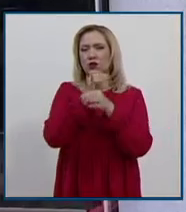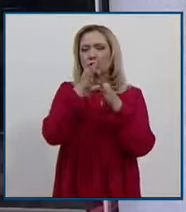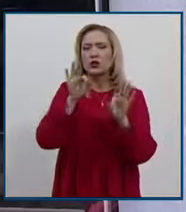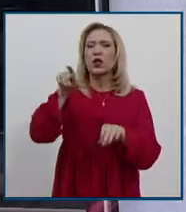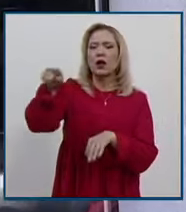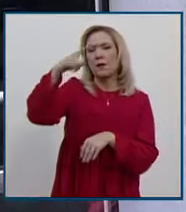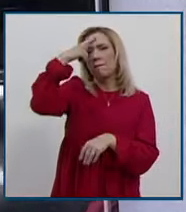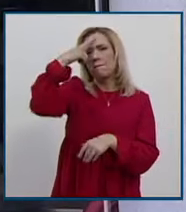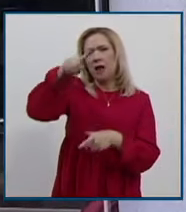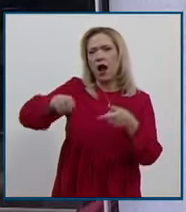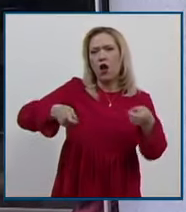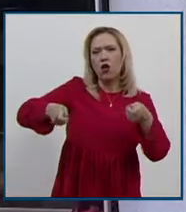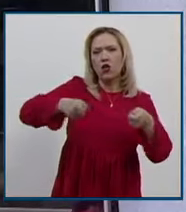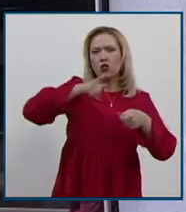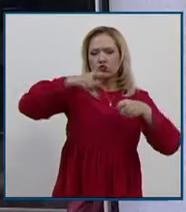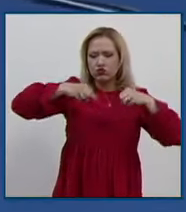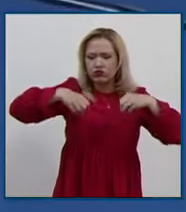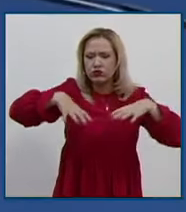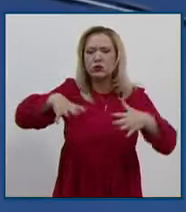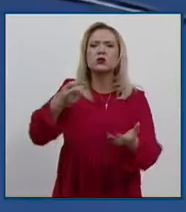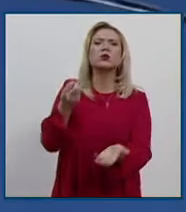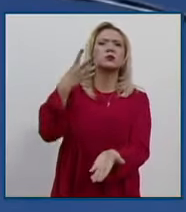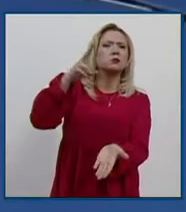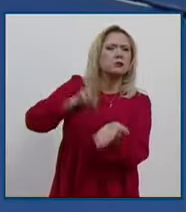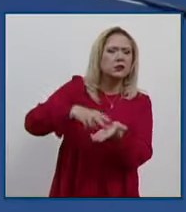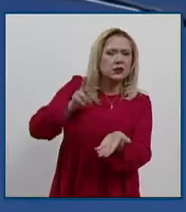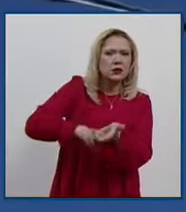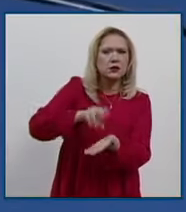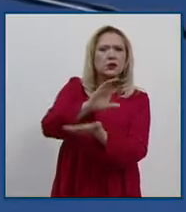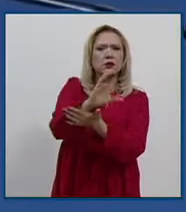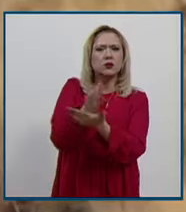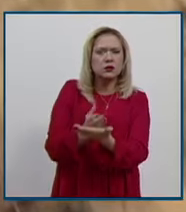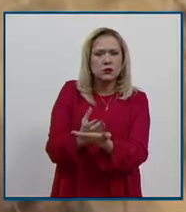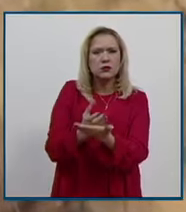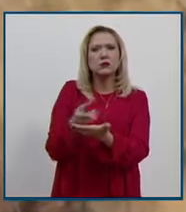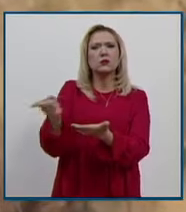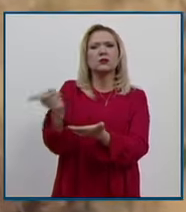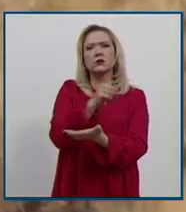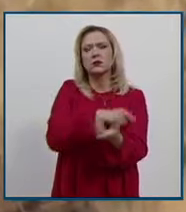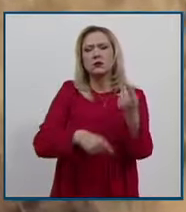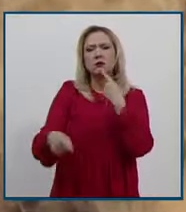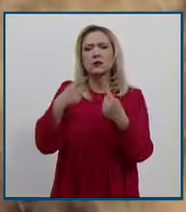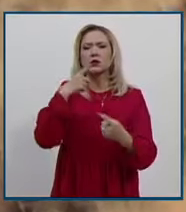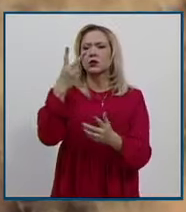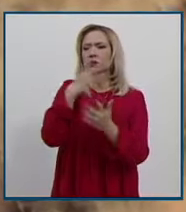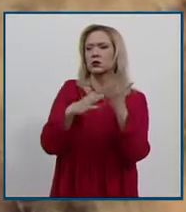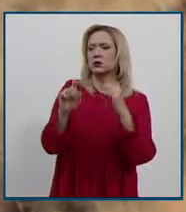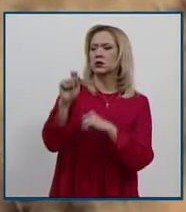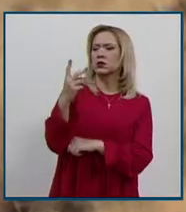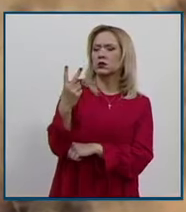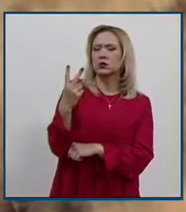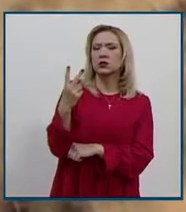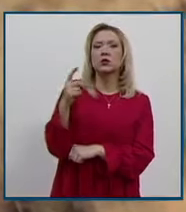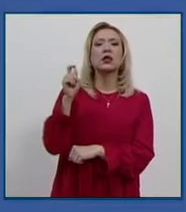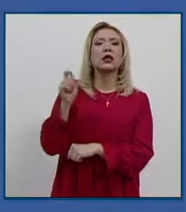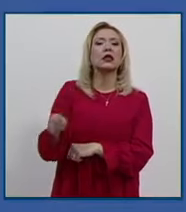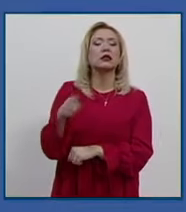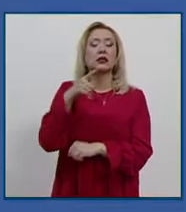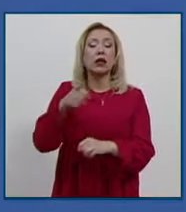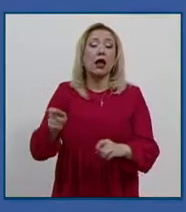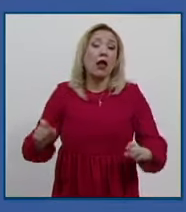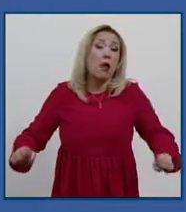entregar versiones públicas de los precios de los contratos realizados por este órgano en 2022 bajo el protocolo de